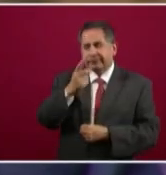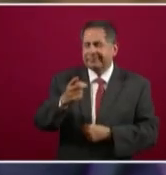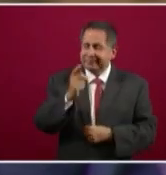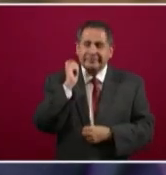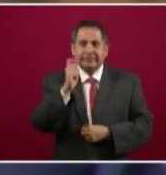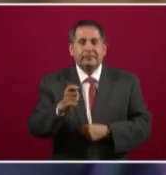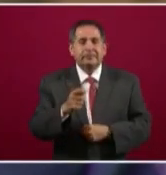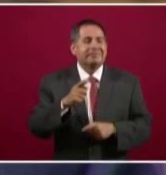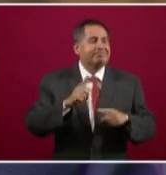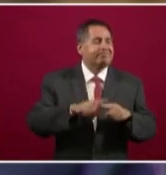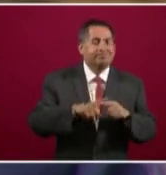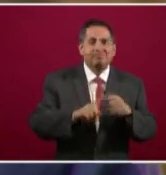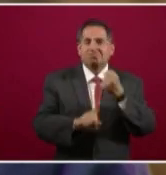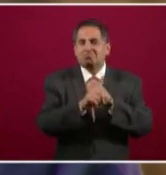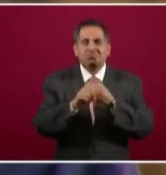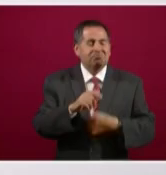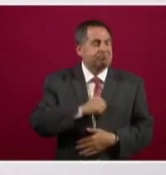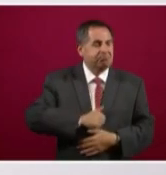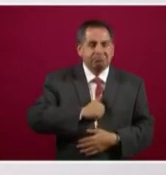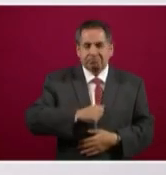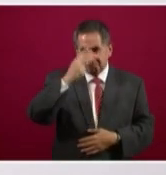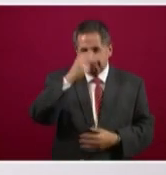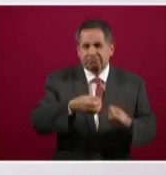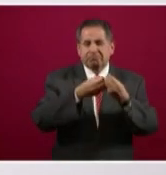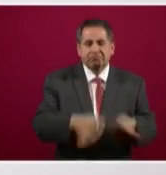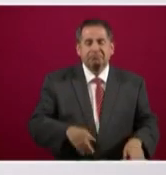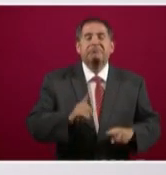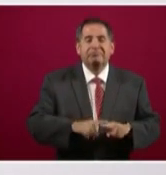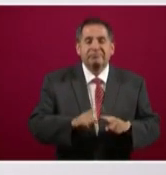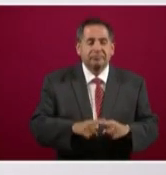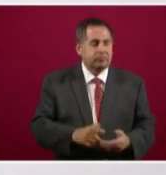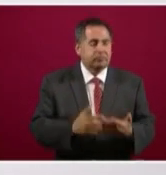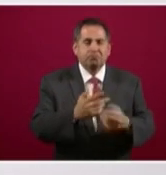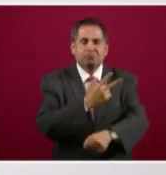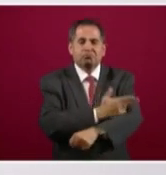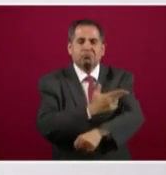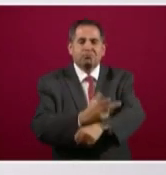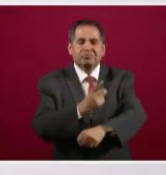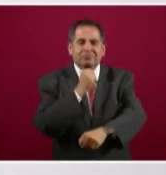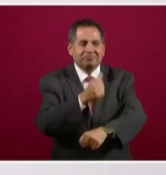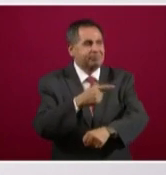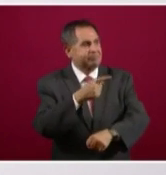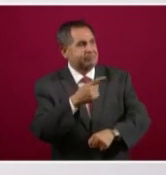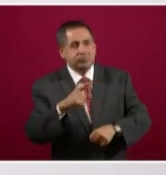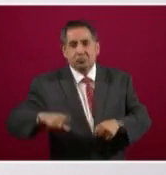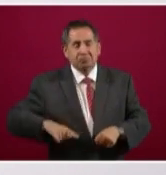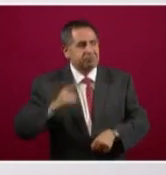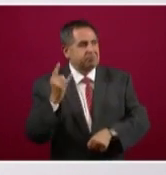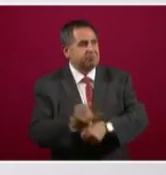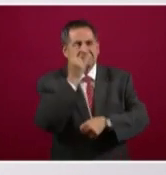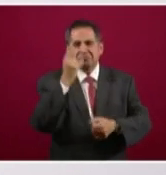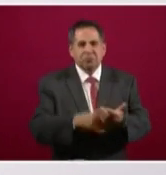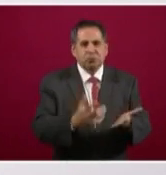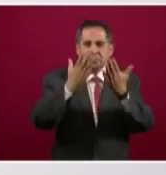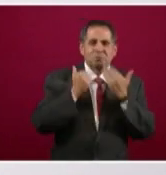ha dañado más a méxico que la deshonestidad de los gobernantes y